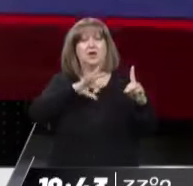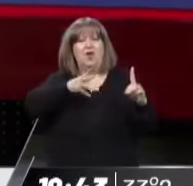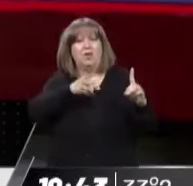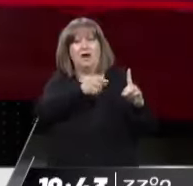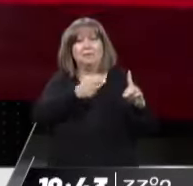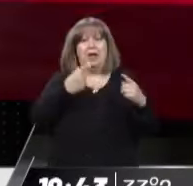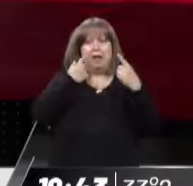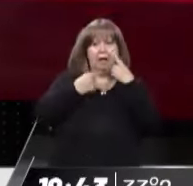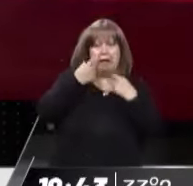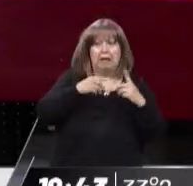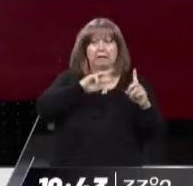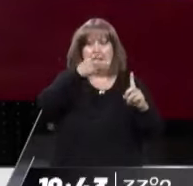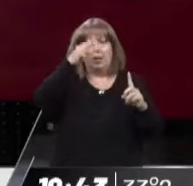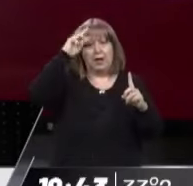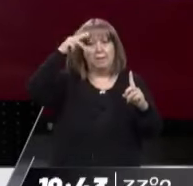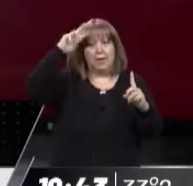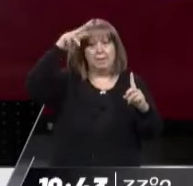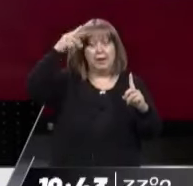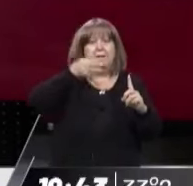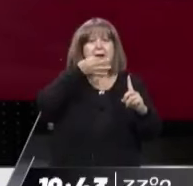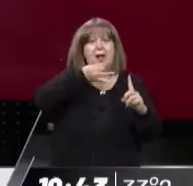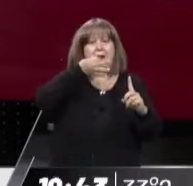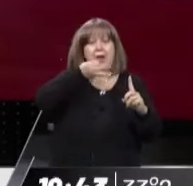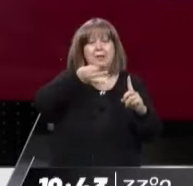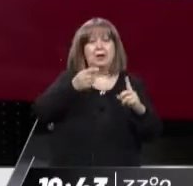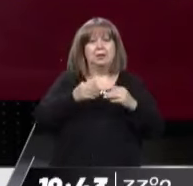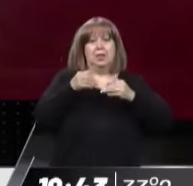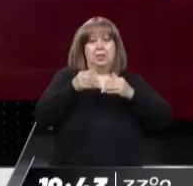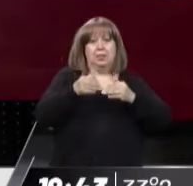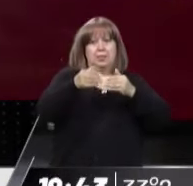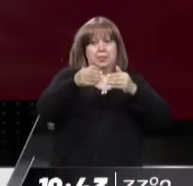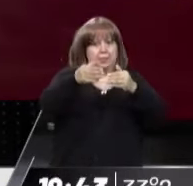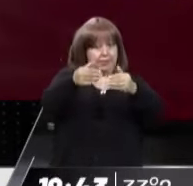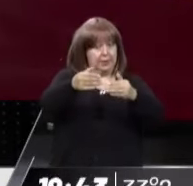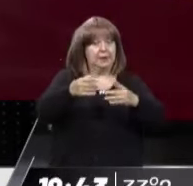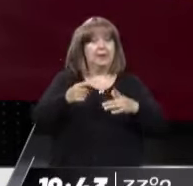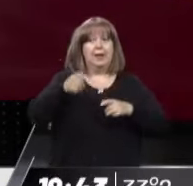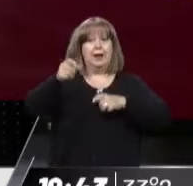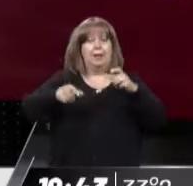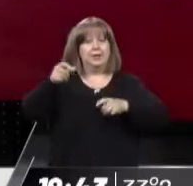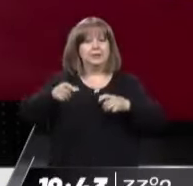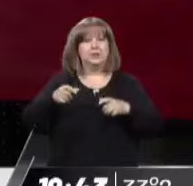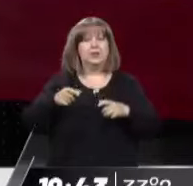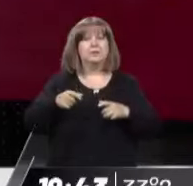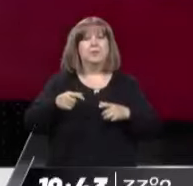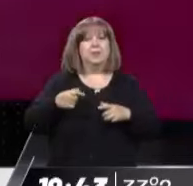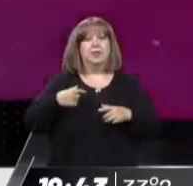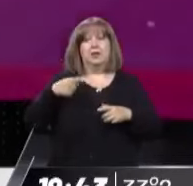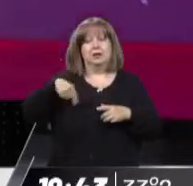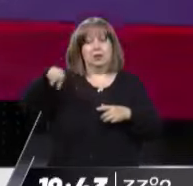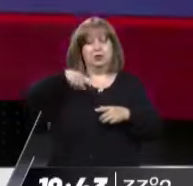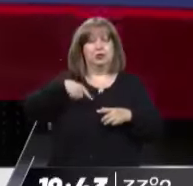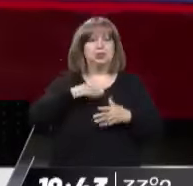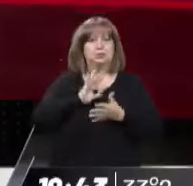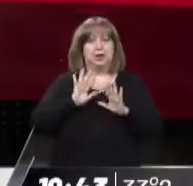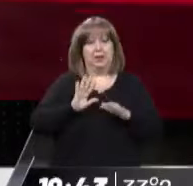medios. Y siempre cambia y esto se está extendiendo. Y la gente que paga esto somos nosotros, el